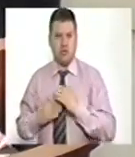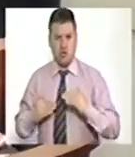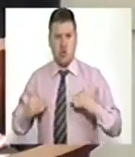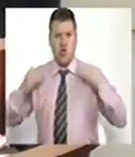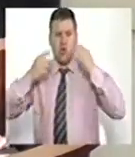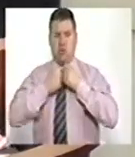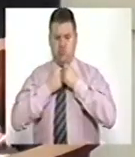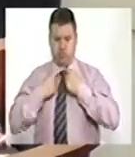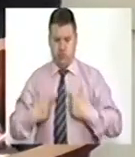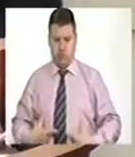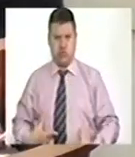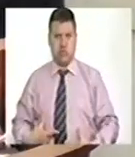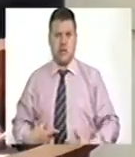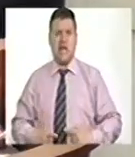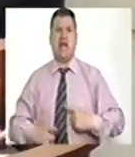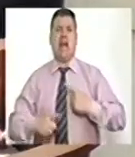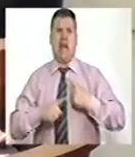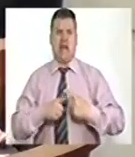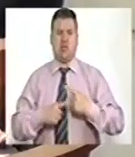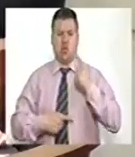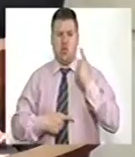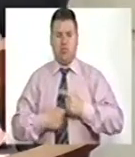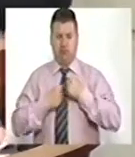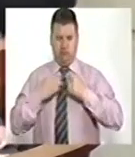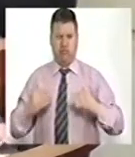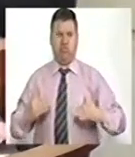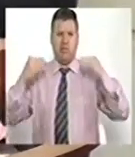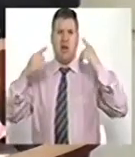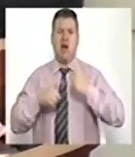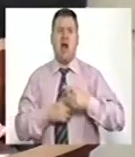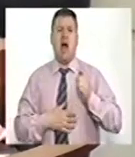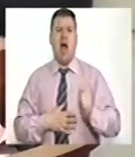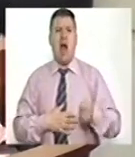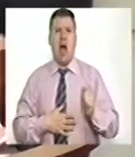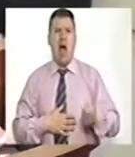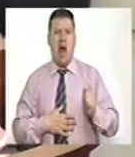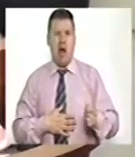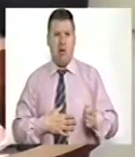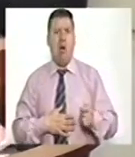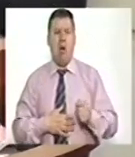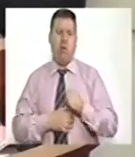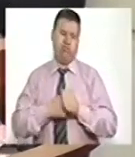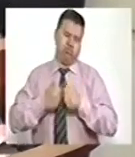magistrados, de exmagistrados, de abogados litigantes